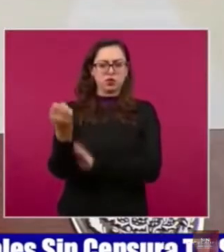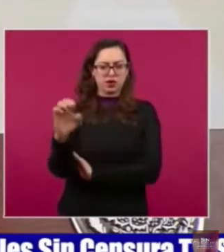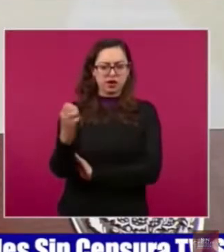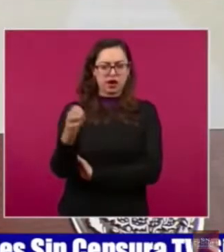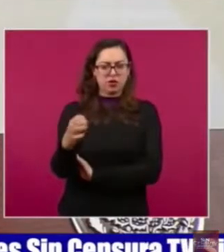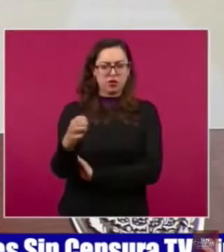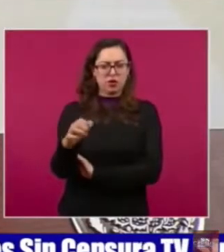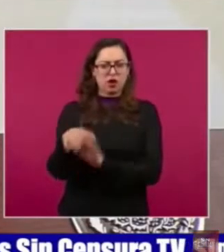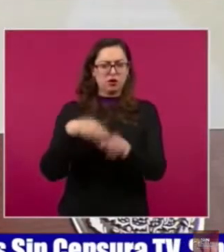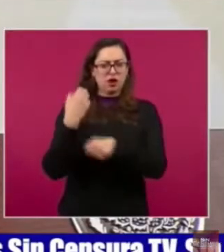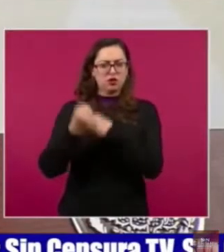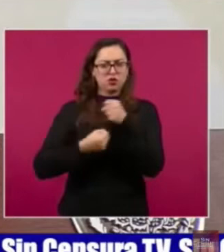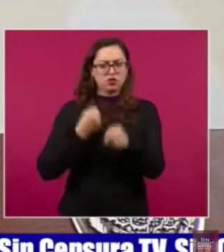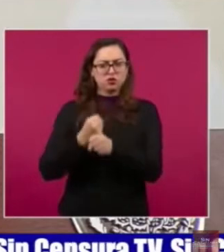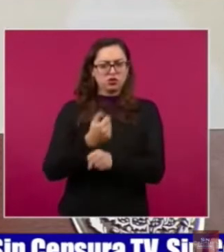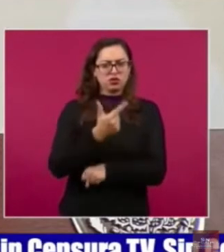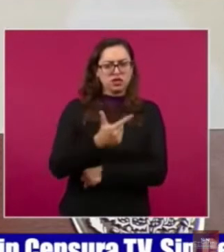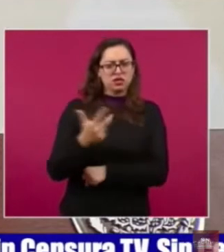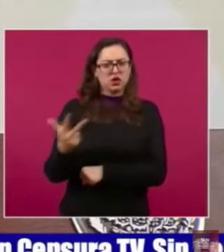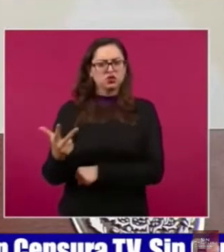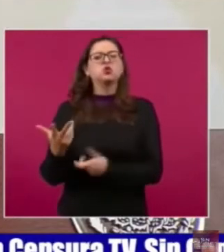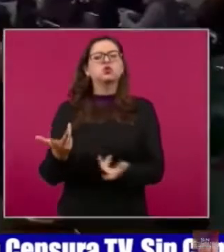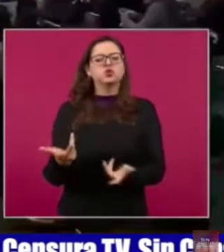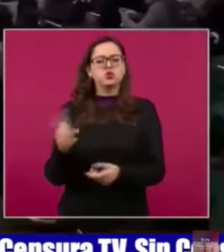es 7 o es 8 el lunes.